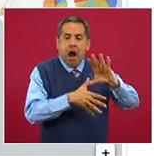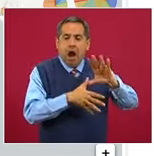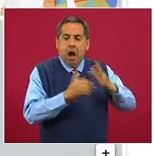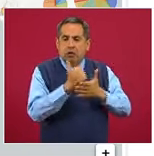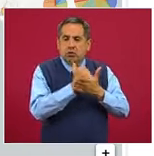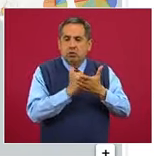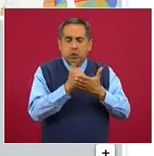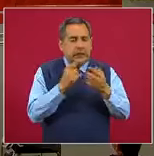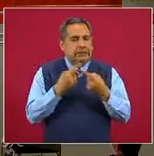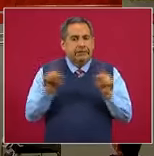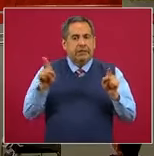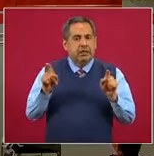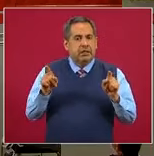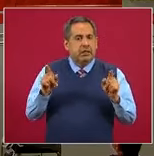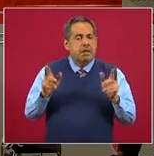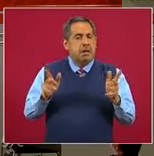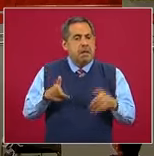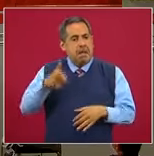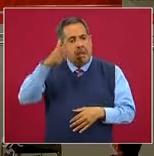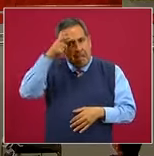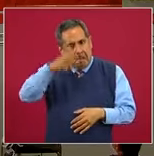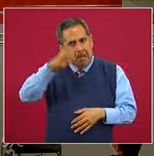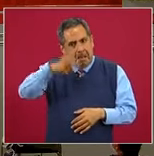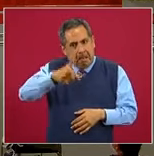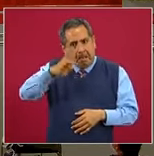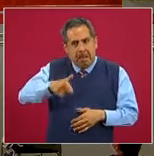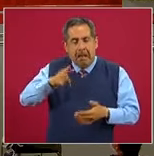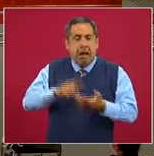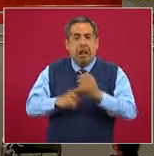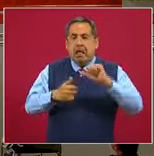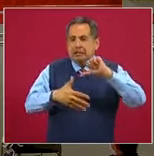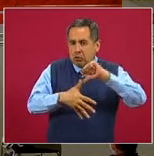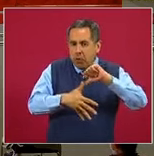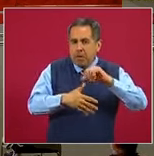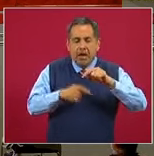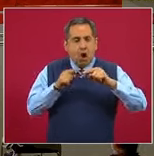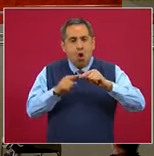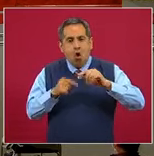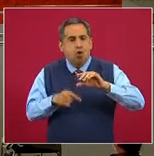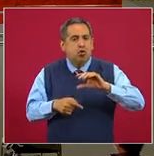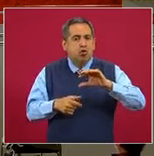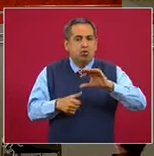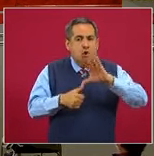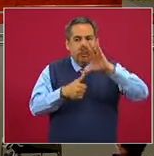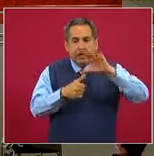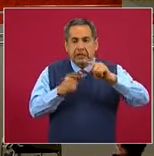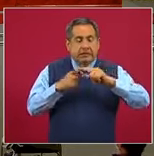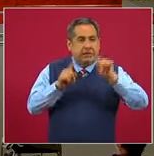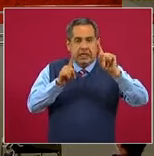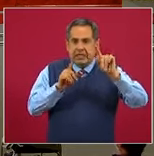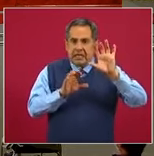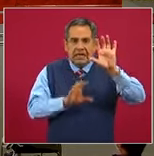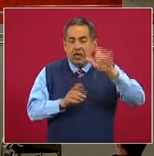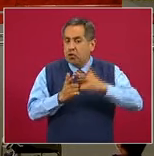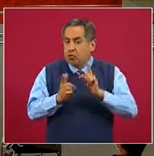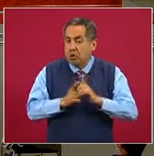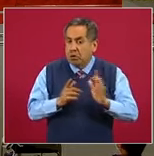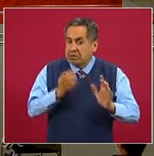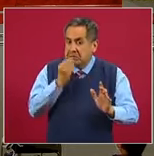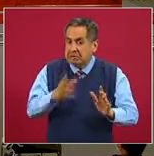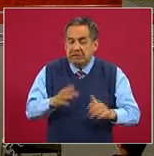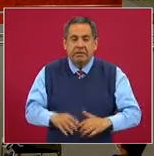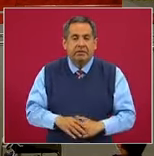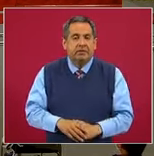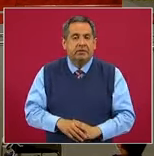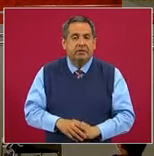esto coincide con lo que están encontrando otros investigadores tanto en Sudamérica como en el norte de este continente. Si me das la siguiente, por